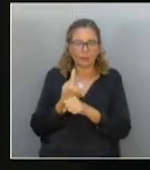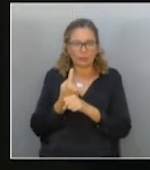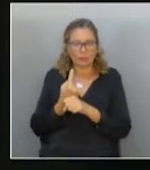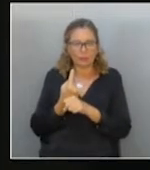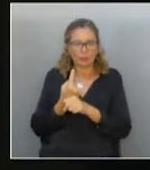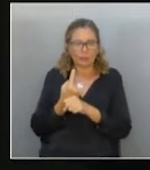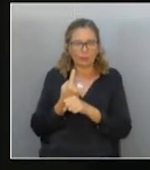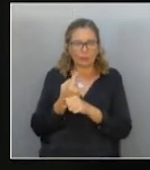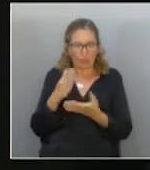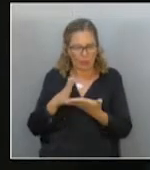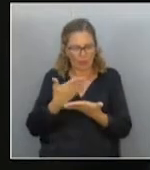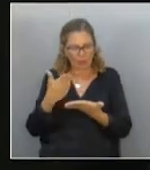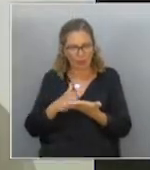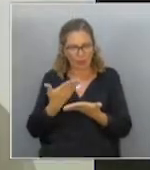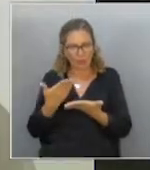se va a hacer un catálogo